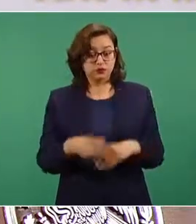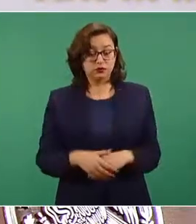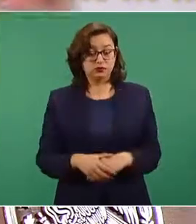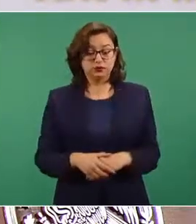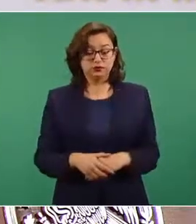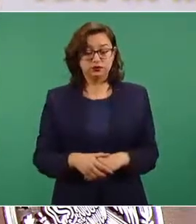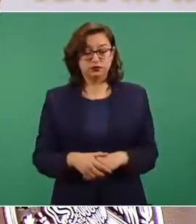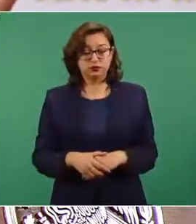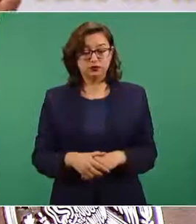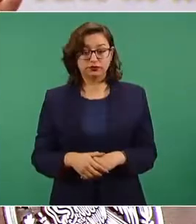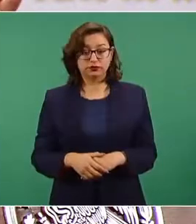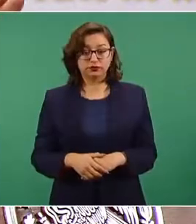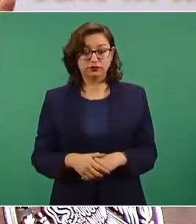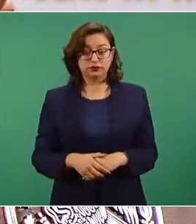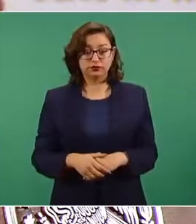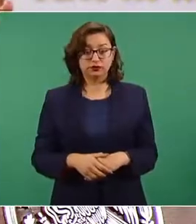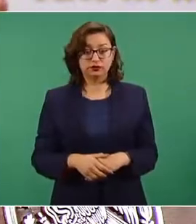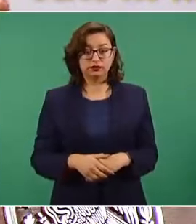y cuánta